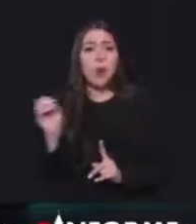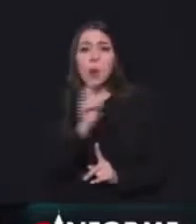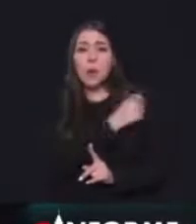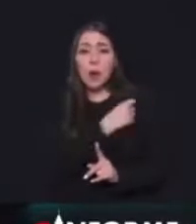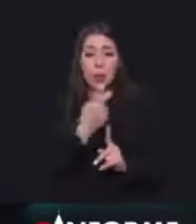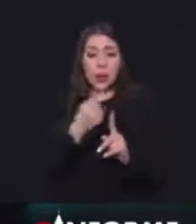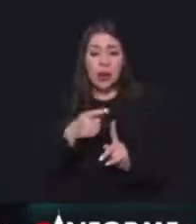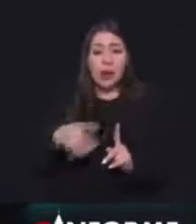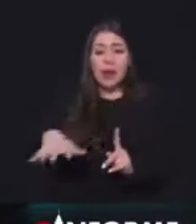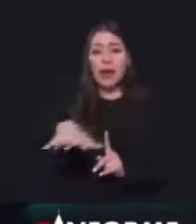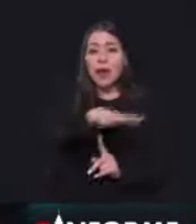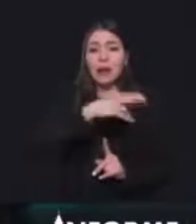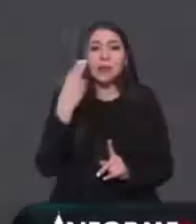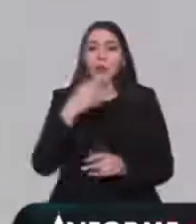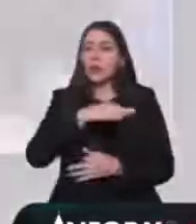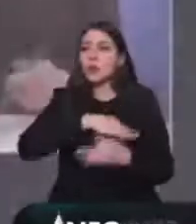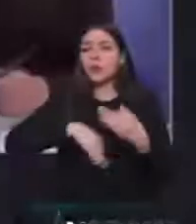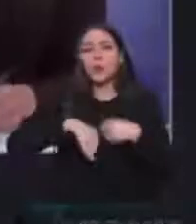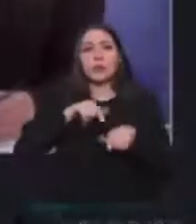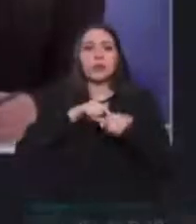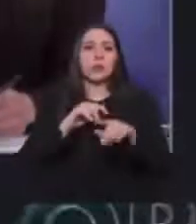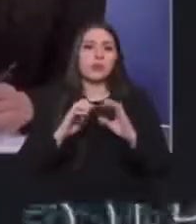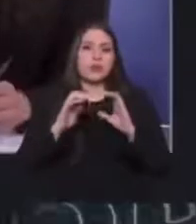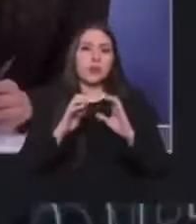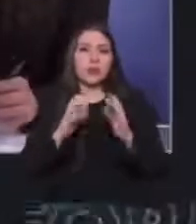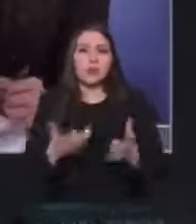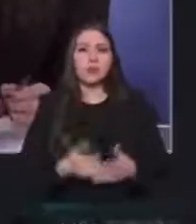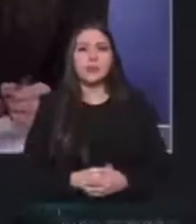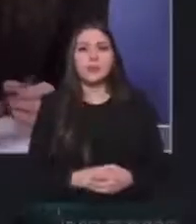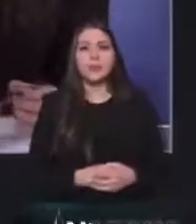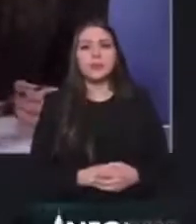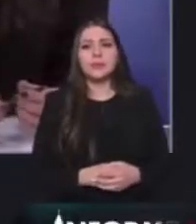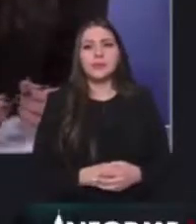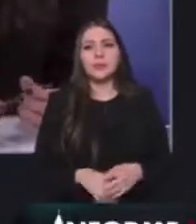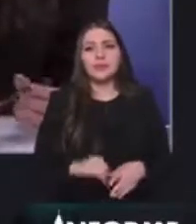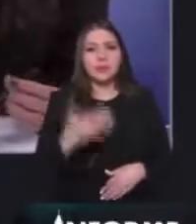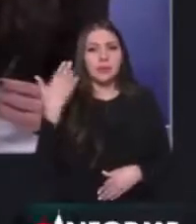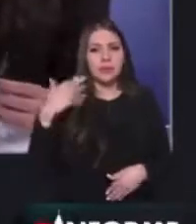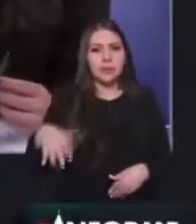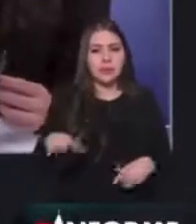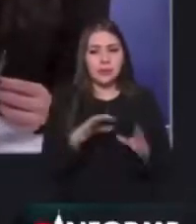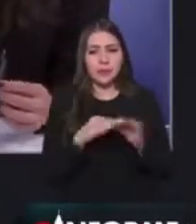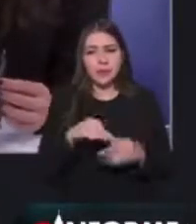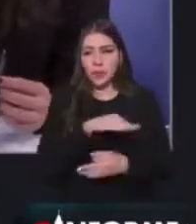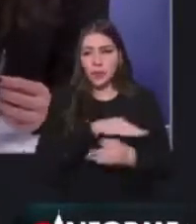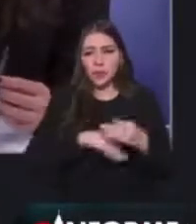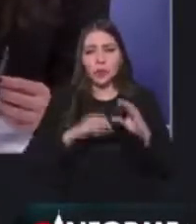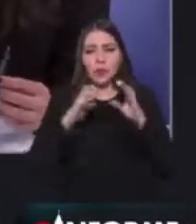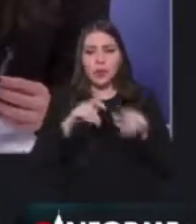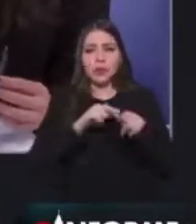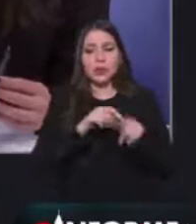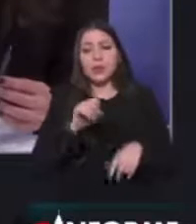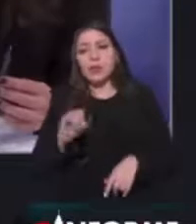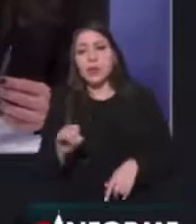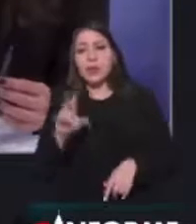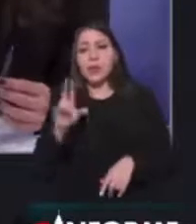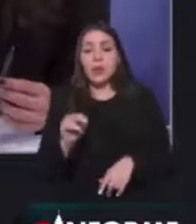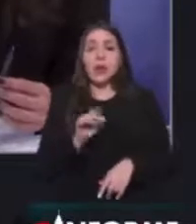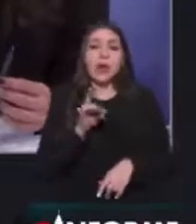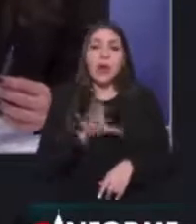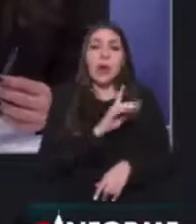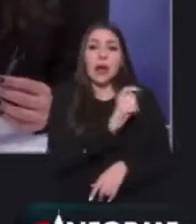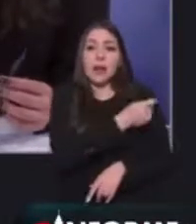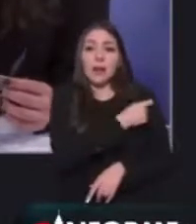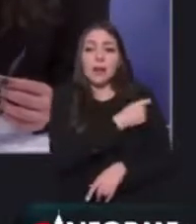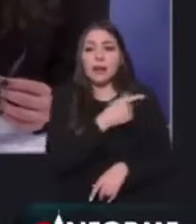todos. Por supuesto, Mauricio, y sobre esto que acabas de mencionar, nos tenemos que seguir cuidando todos sin importar si estamos o no vacunados por